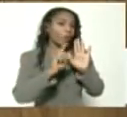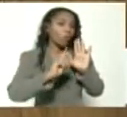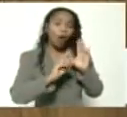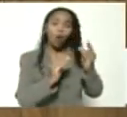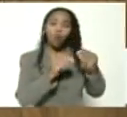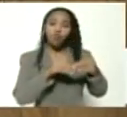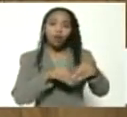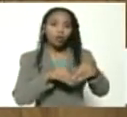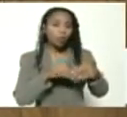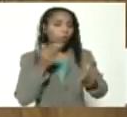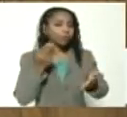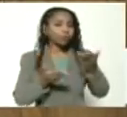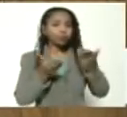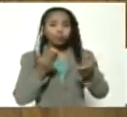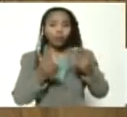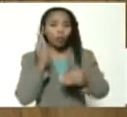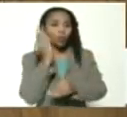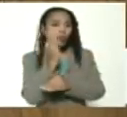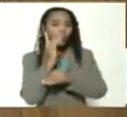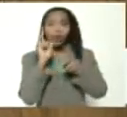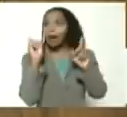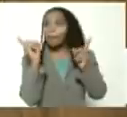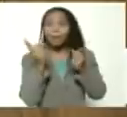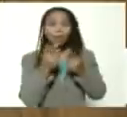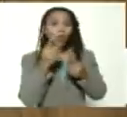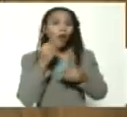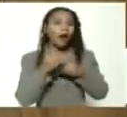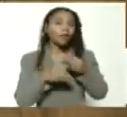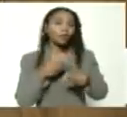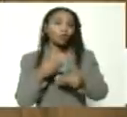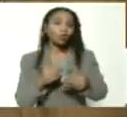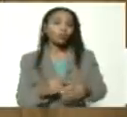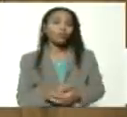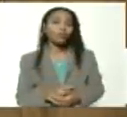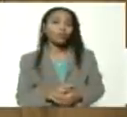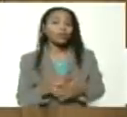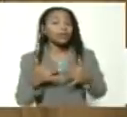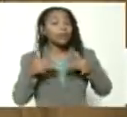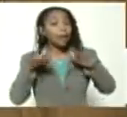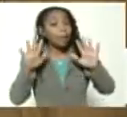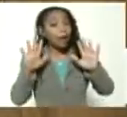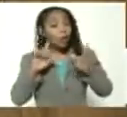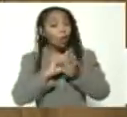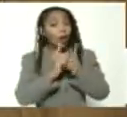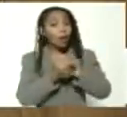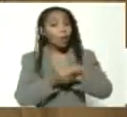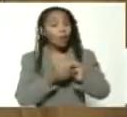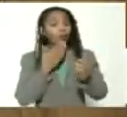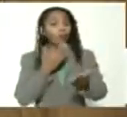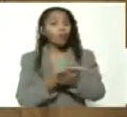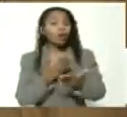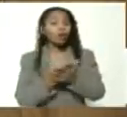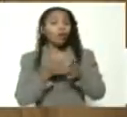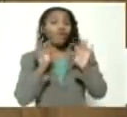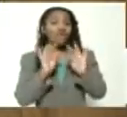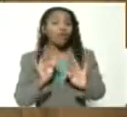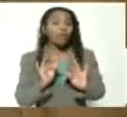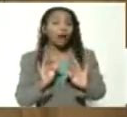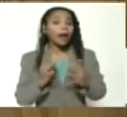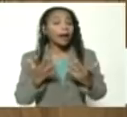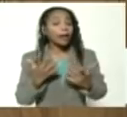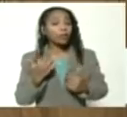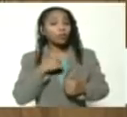a la gravedad del perjuicio ambiental producido. Sin embargo, los cambios propuestos han sido de tal magnitud que